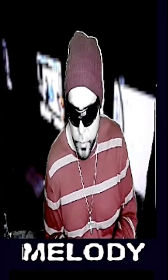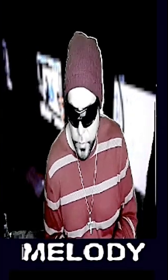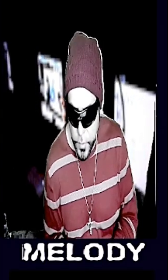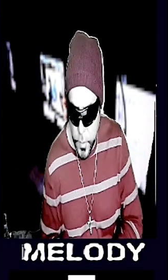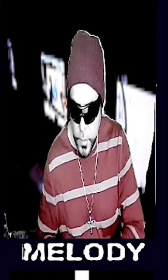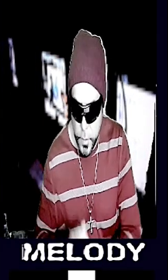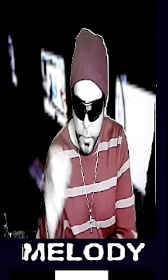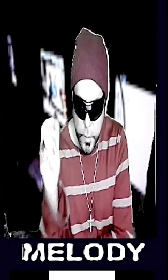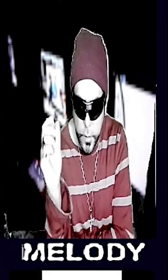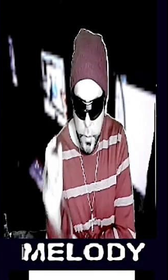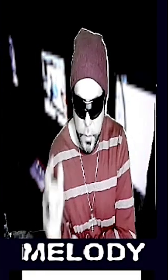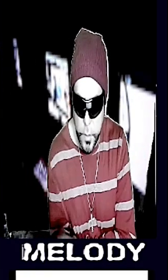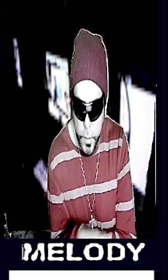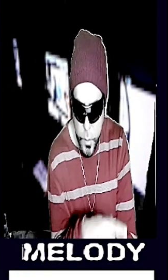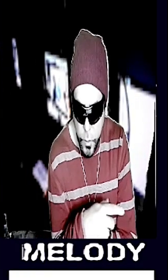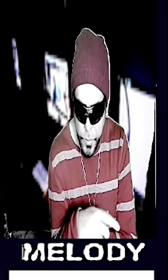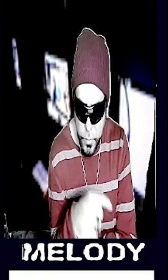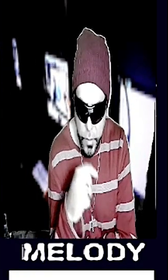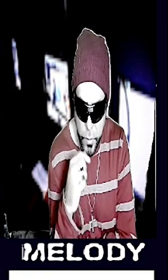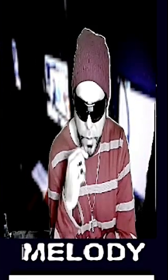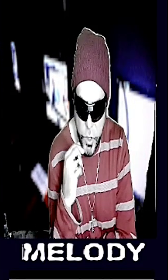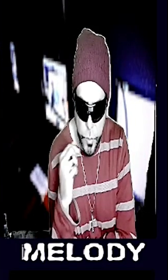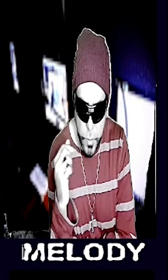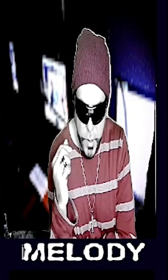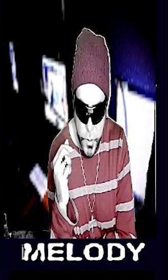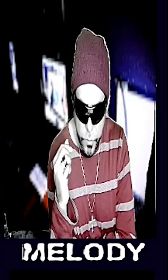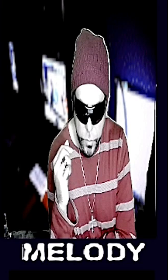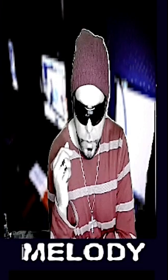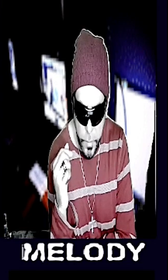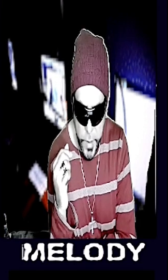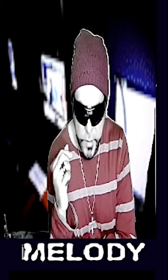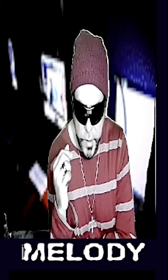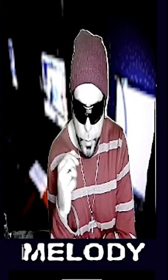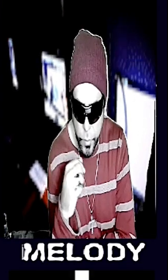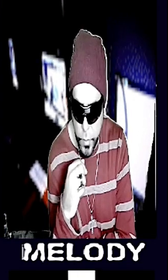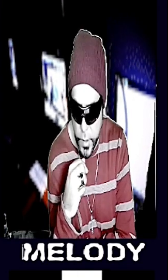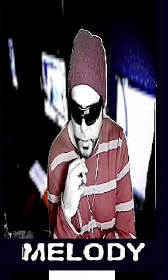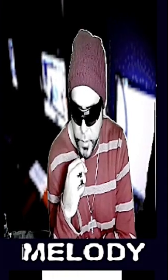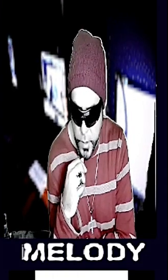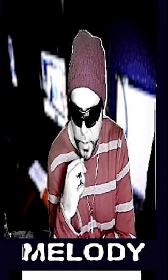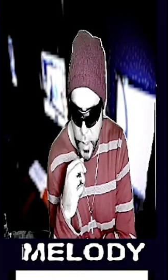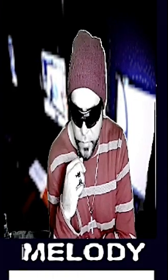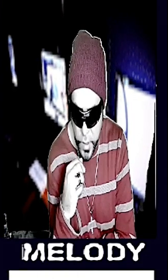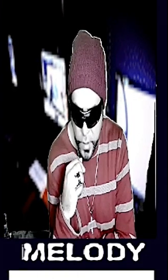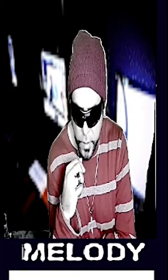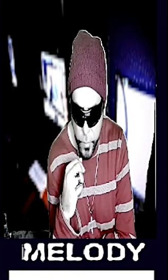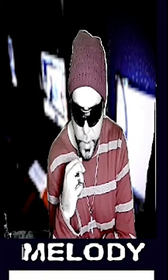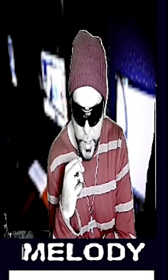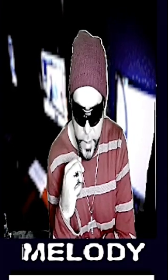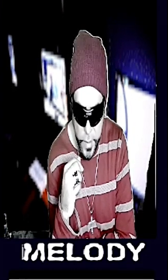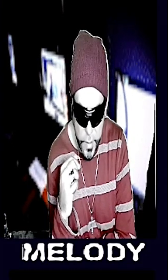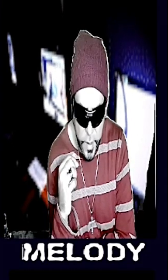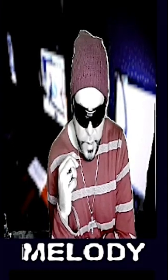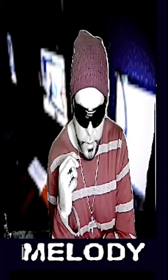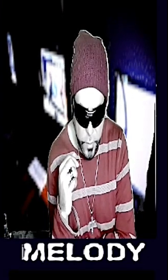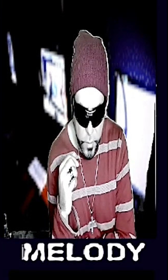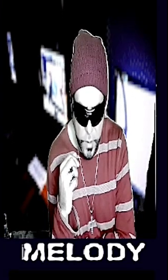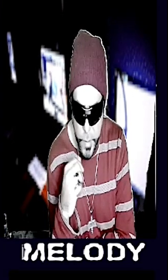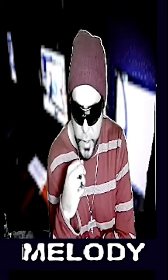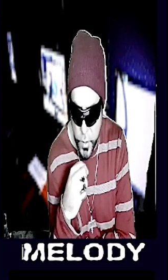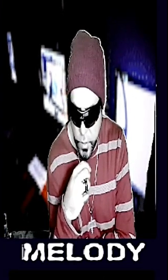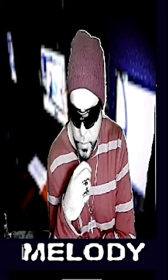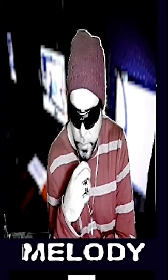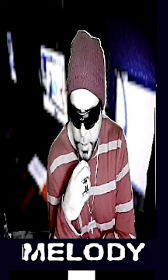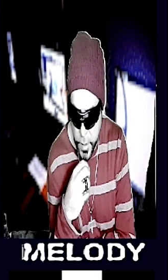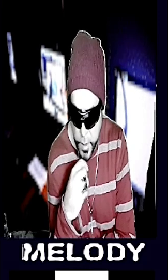y serot López Obrador ha hecho pública su avenencia por Rodríguez a quien califica de buena candidata y le